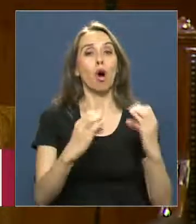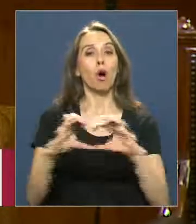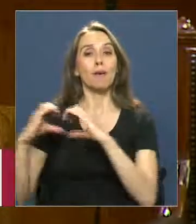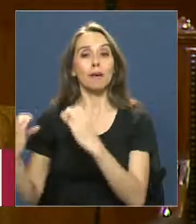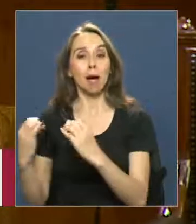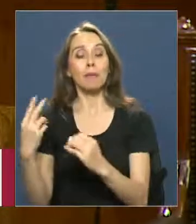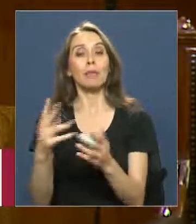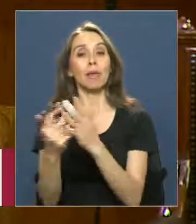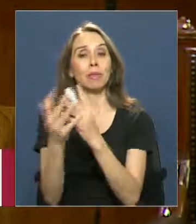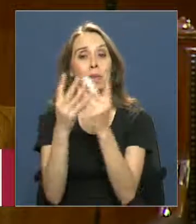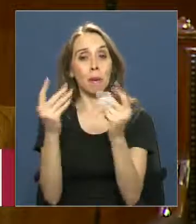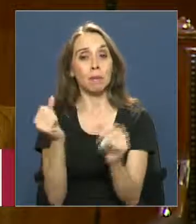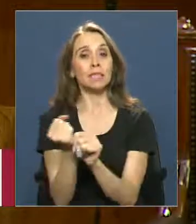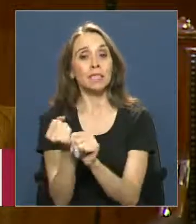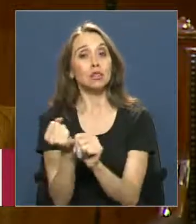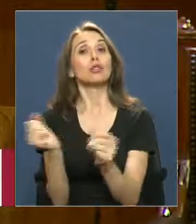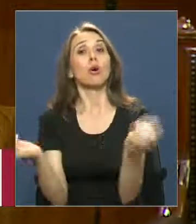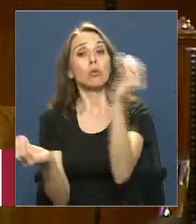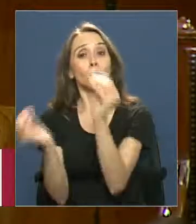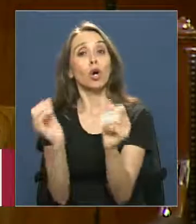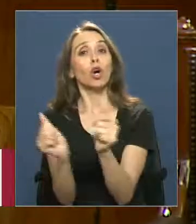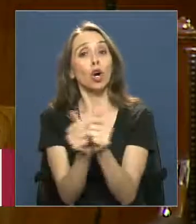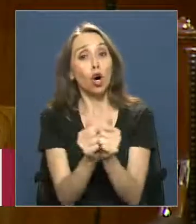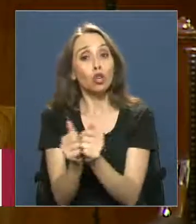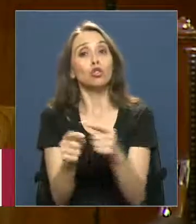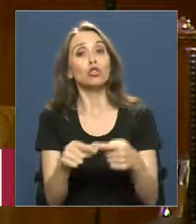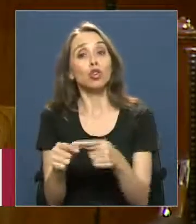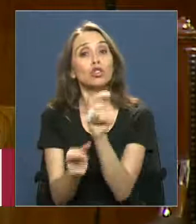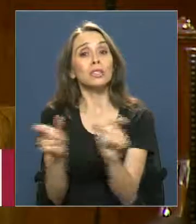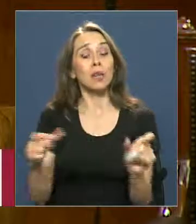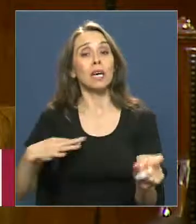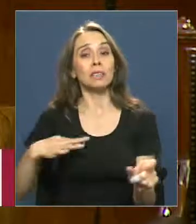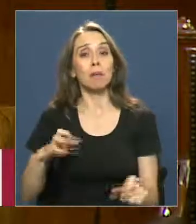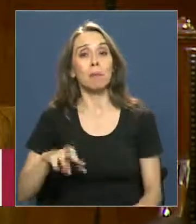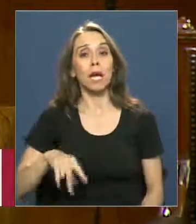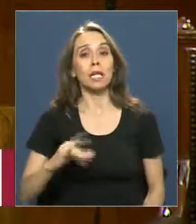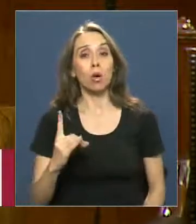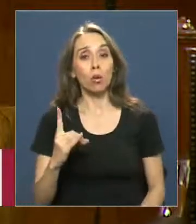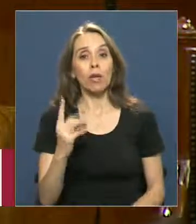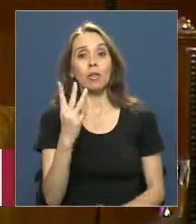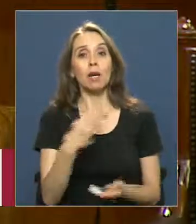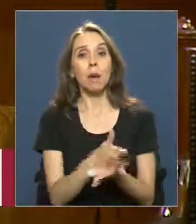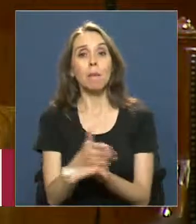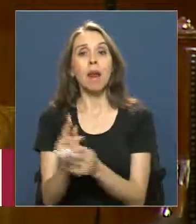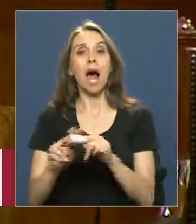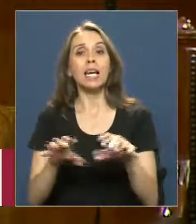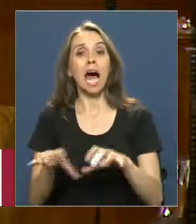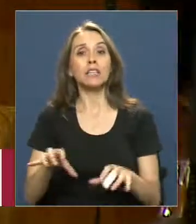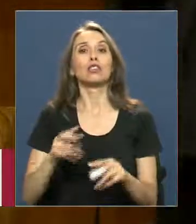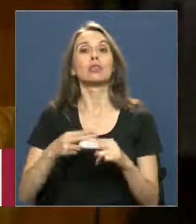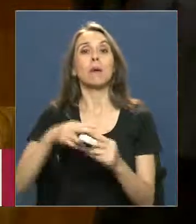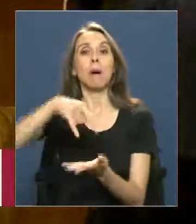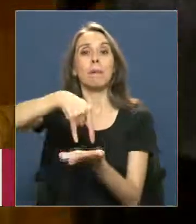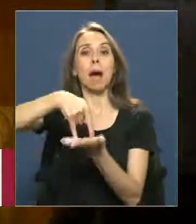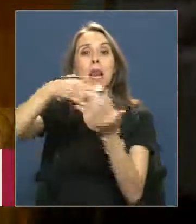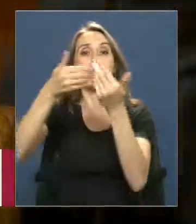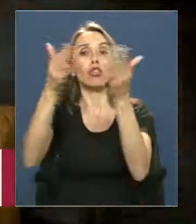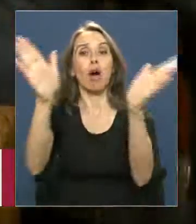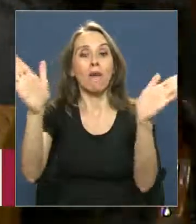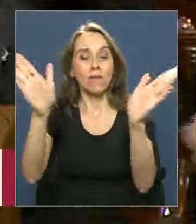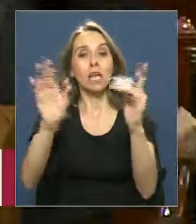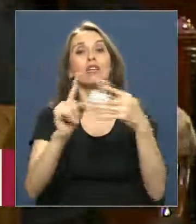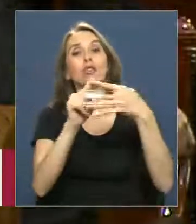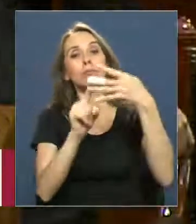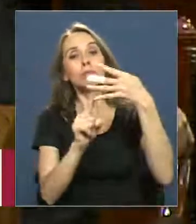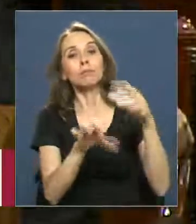también ha elaborado, en conjunto con la sociedad civil y el respaldo del PNUD, 3 planes de acción de Parlamento Abierto, que comprenden algunas de